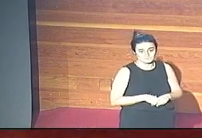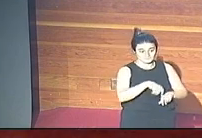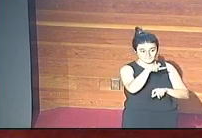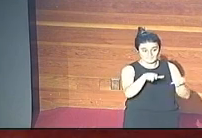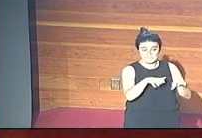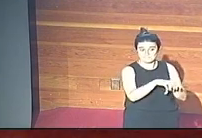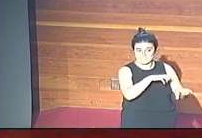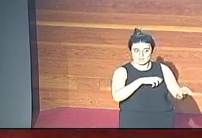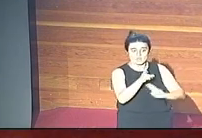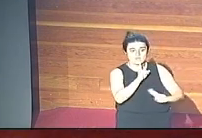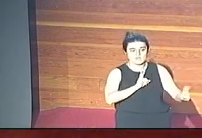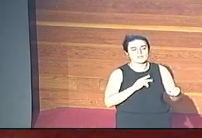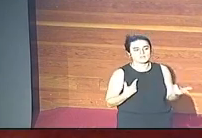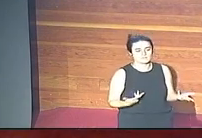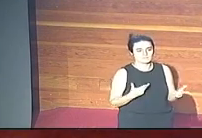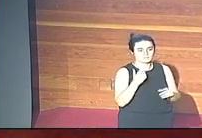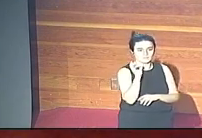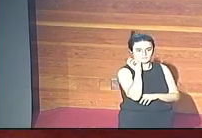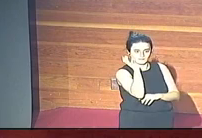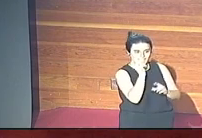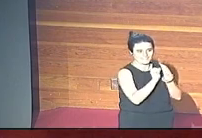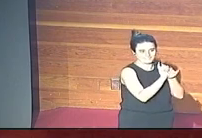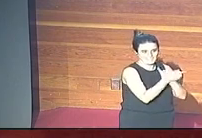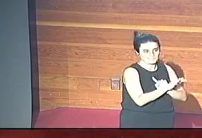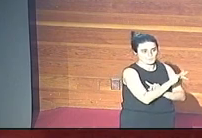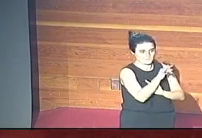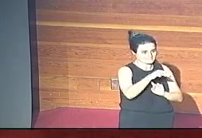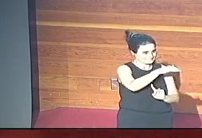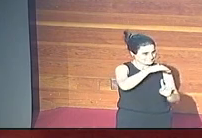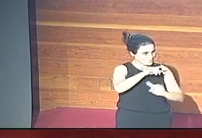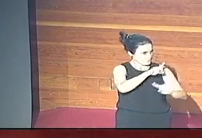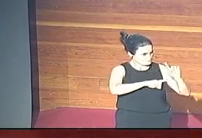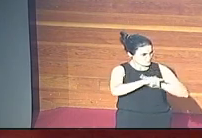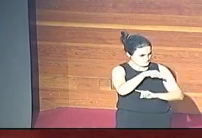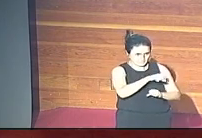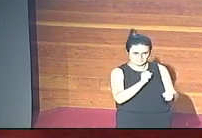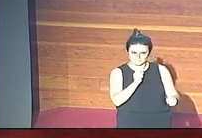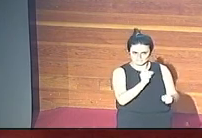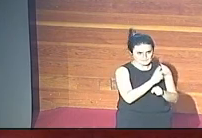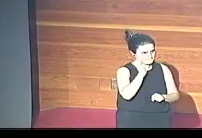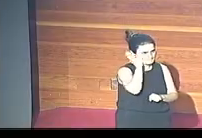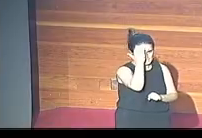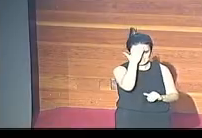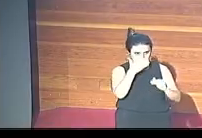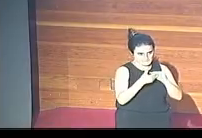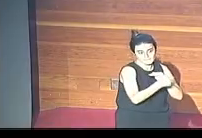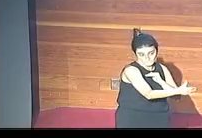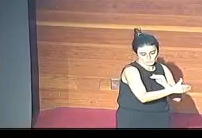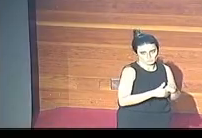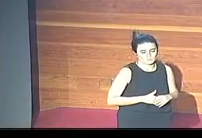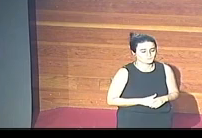respondió que el cambio climático y los problemas ambientales es el principal desafío global para el futuro del planeta